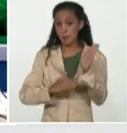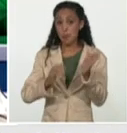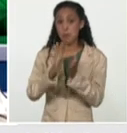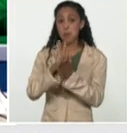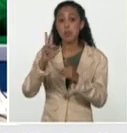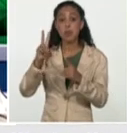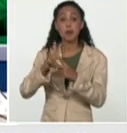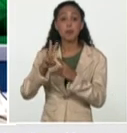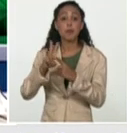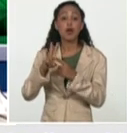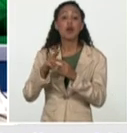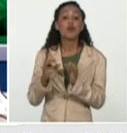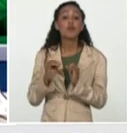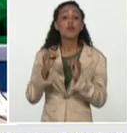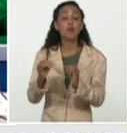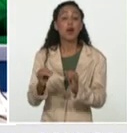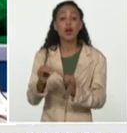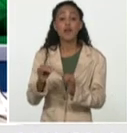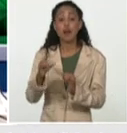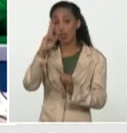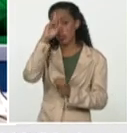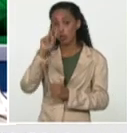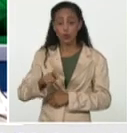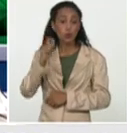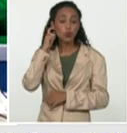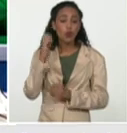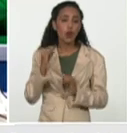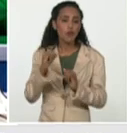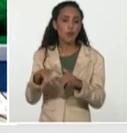decía la doctora Lisset, se han diagnosticado